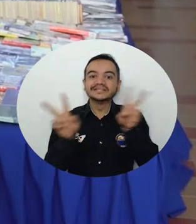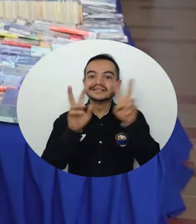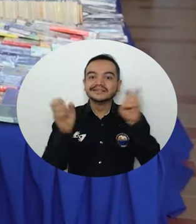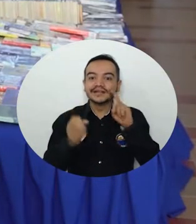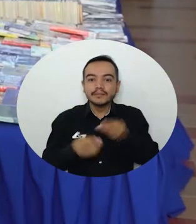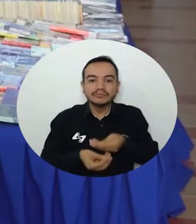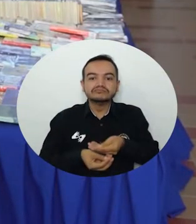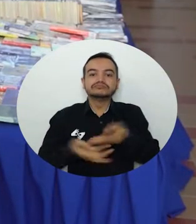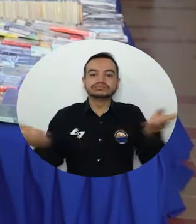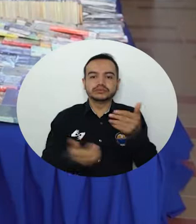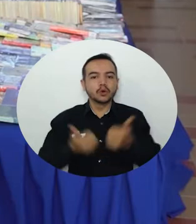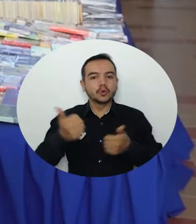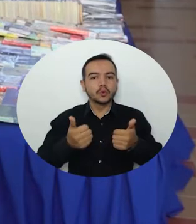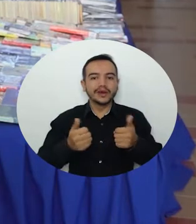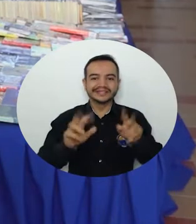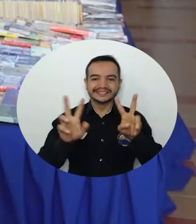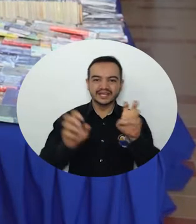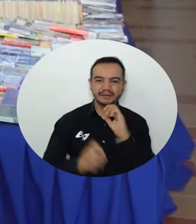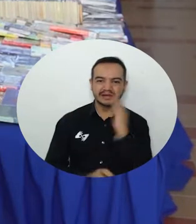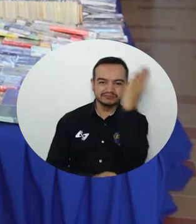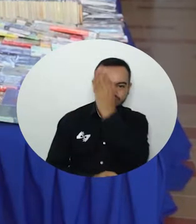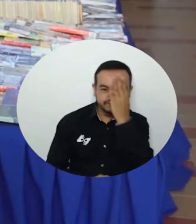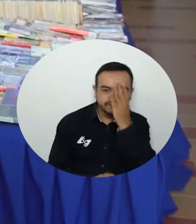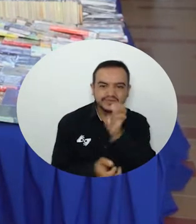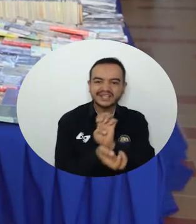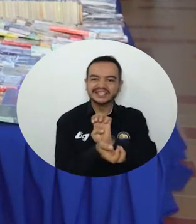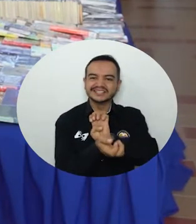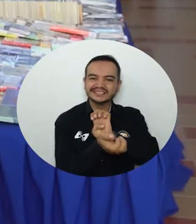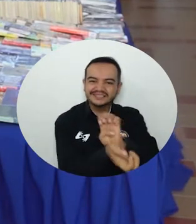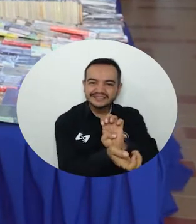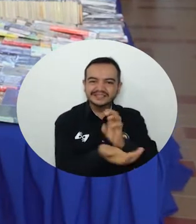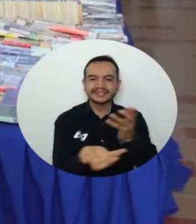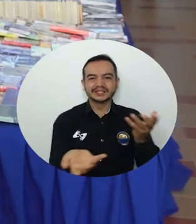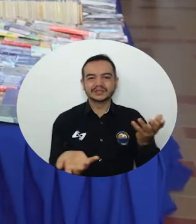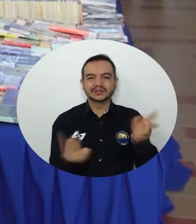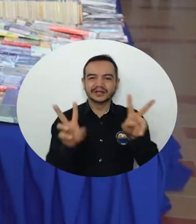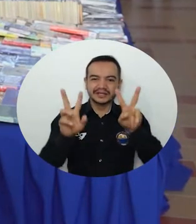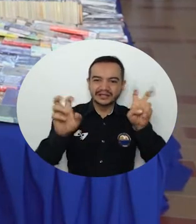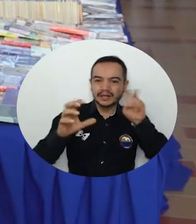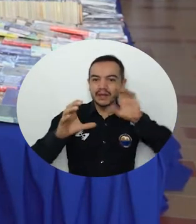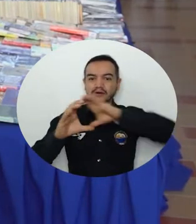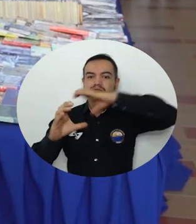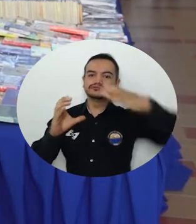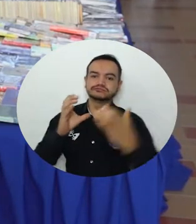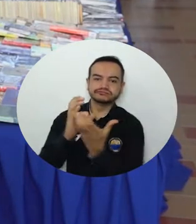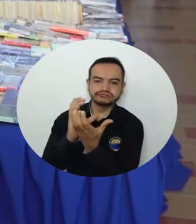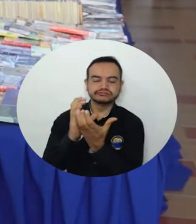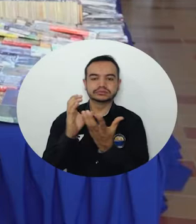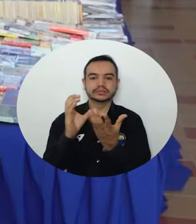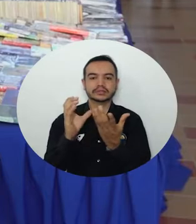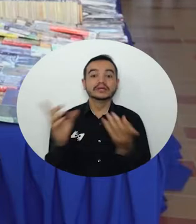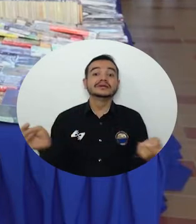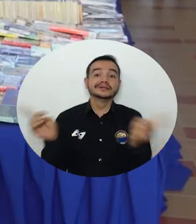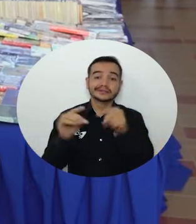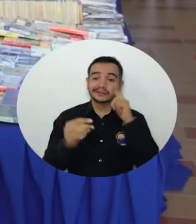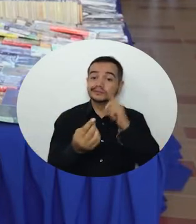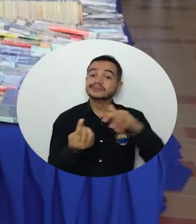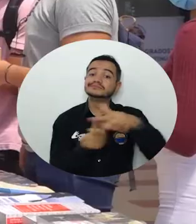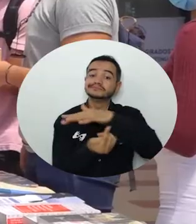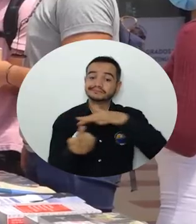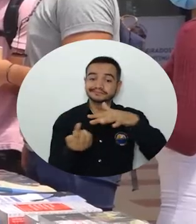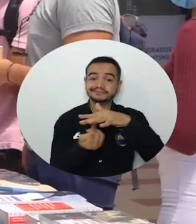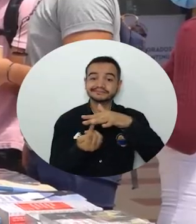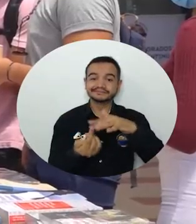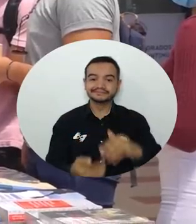versión de la feria ha sido todo el tema de negritud, de esclavitud, temas de globalización y de medio